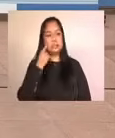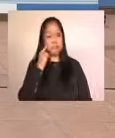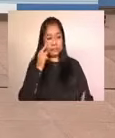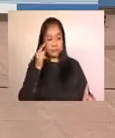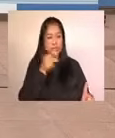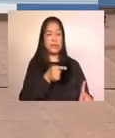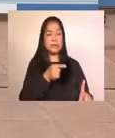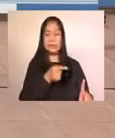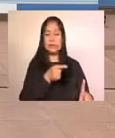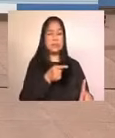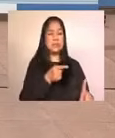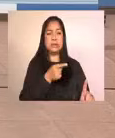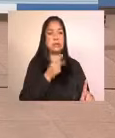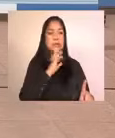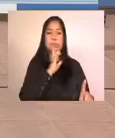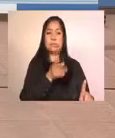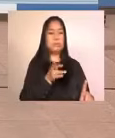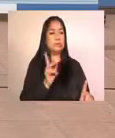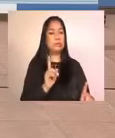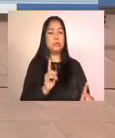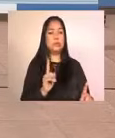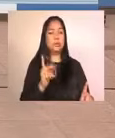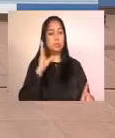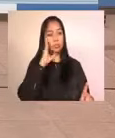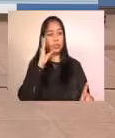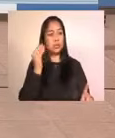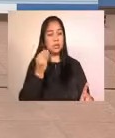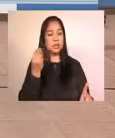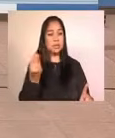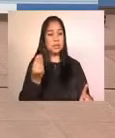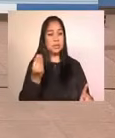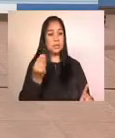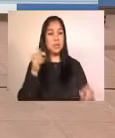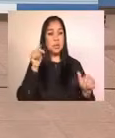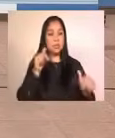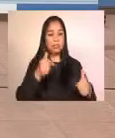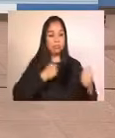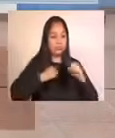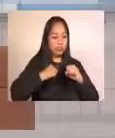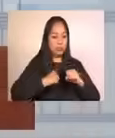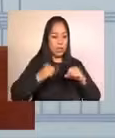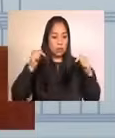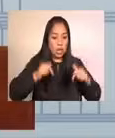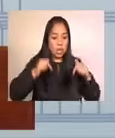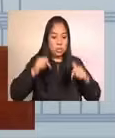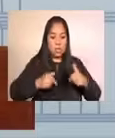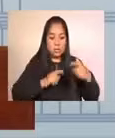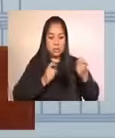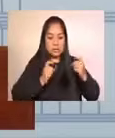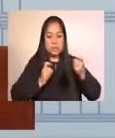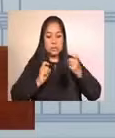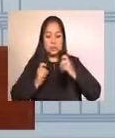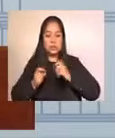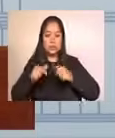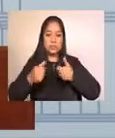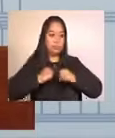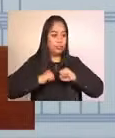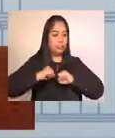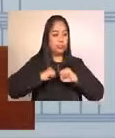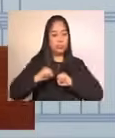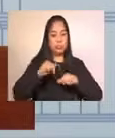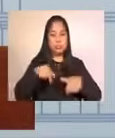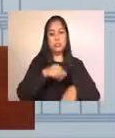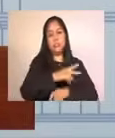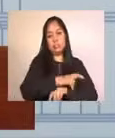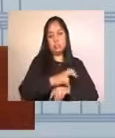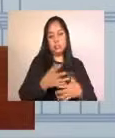específica y detallada no se la puedo dar, porque estamos siempre actualizando la acción en el campo.